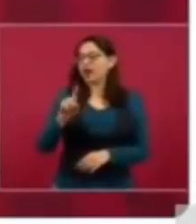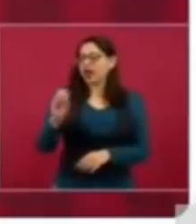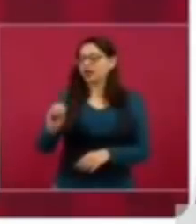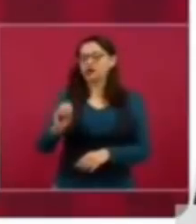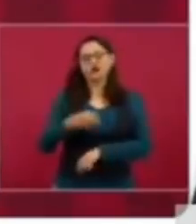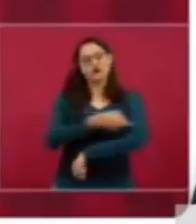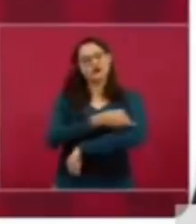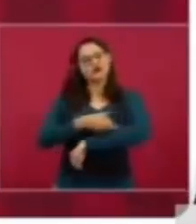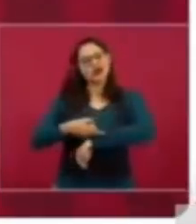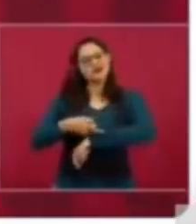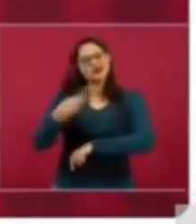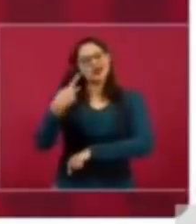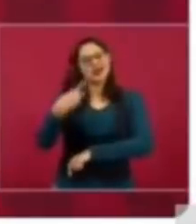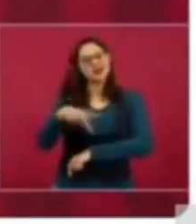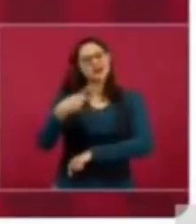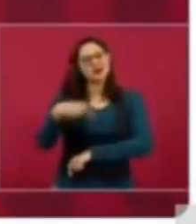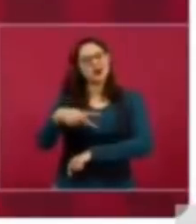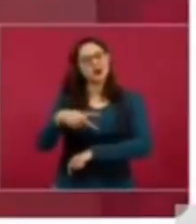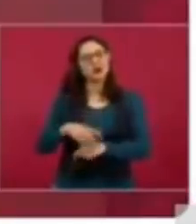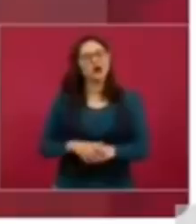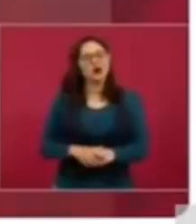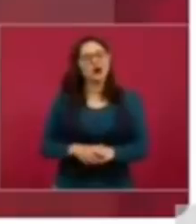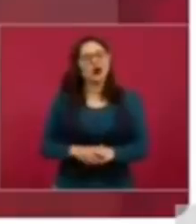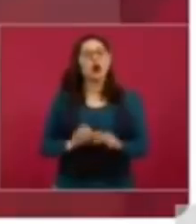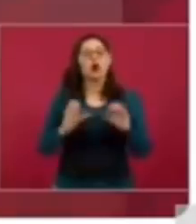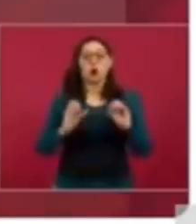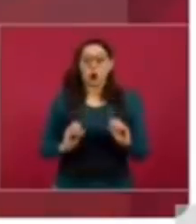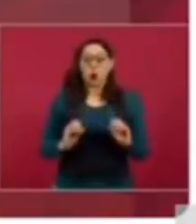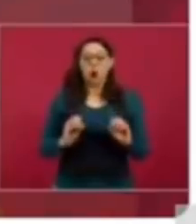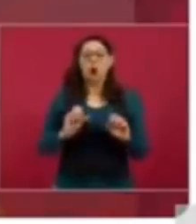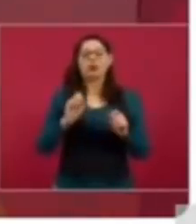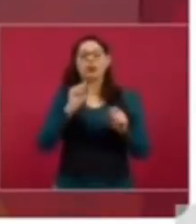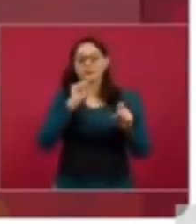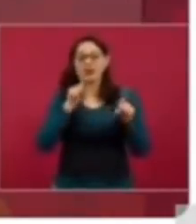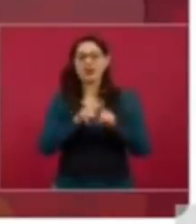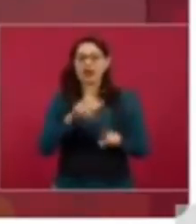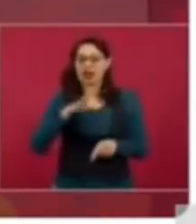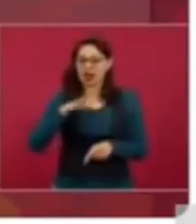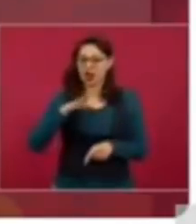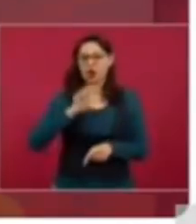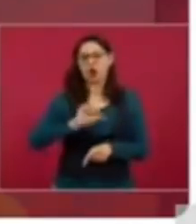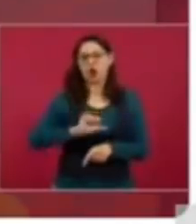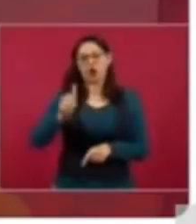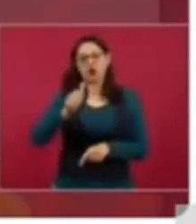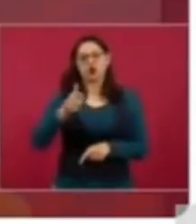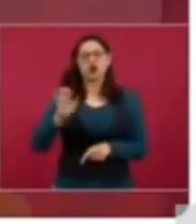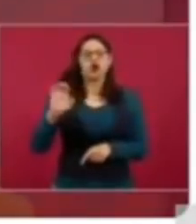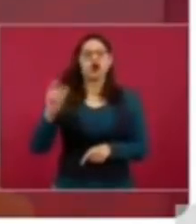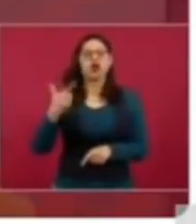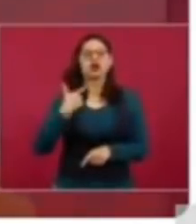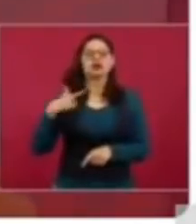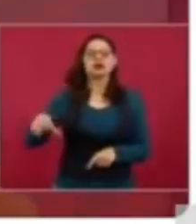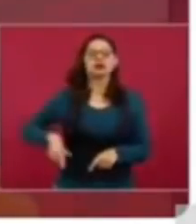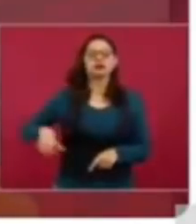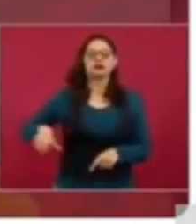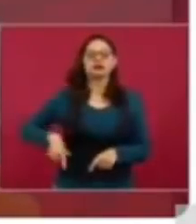tienen ligas con el que fue gobernador de michoacán